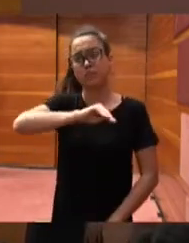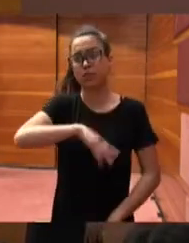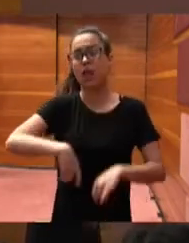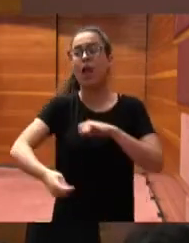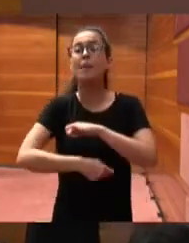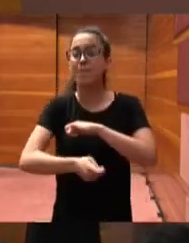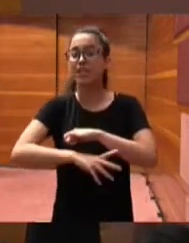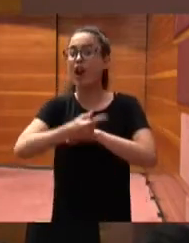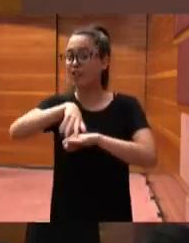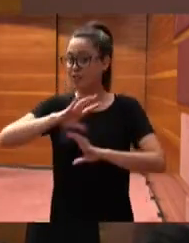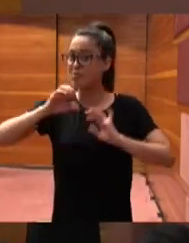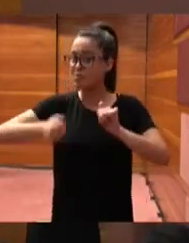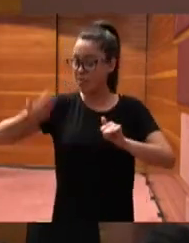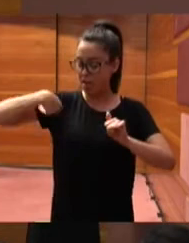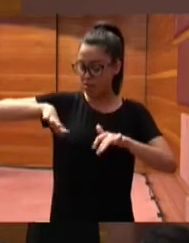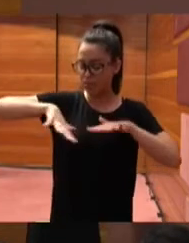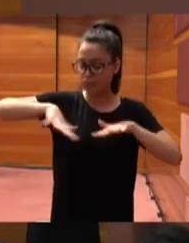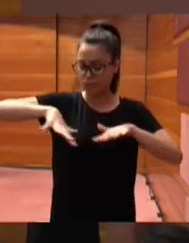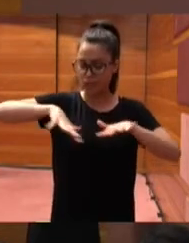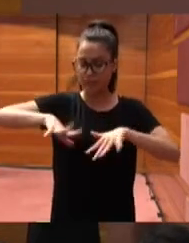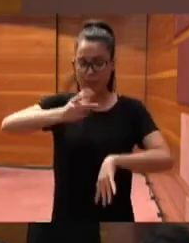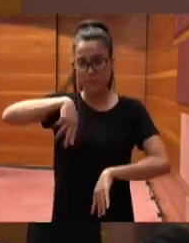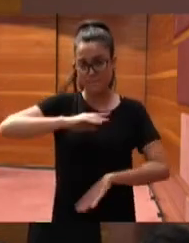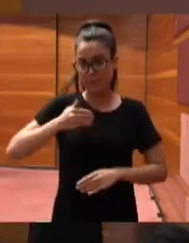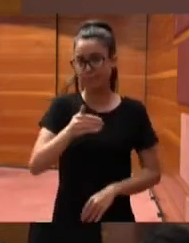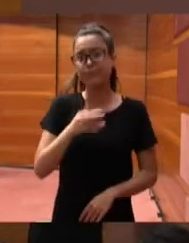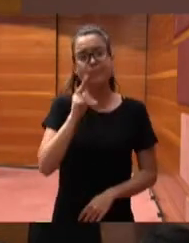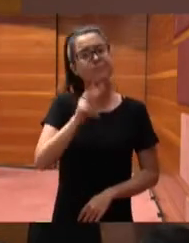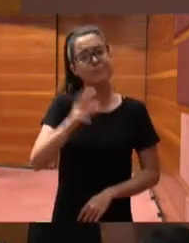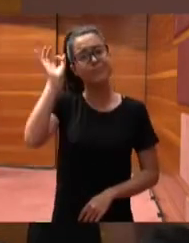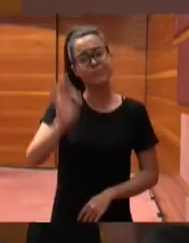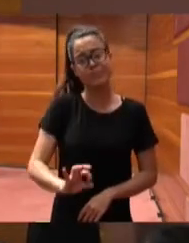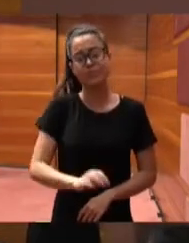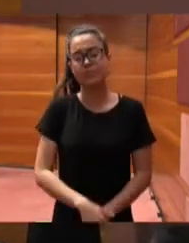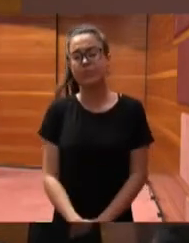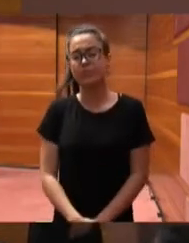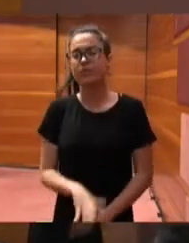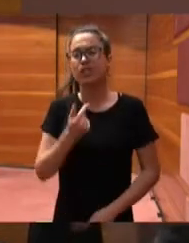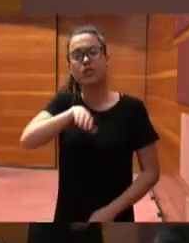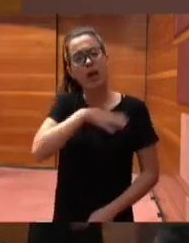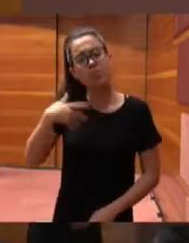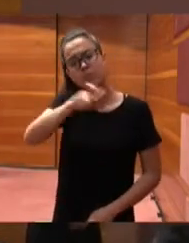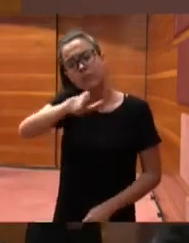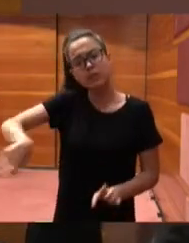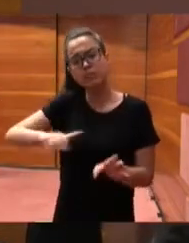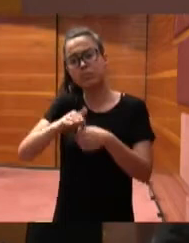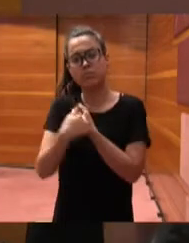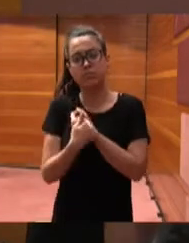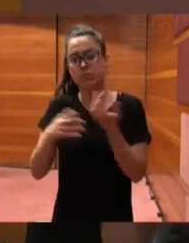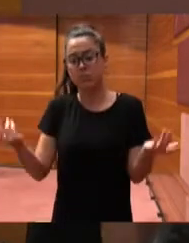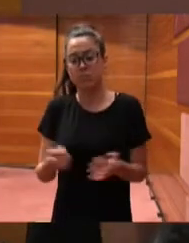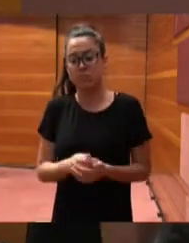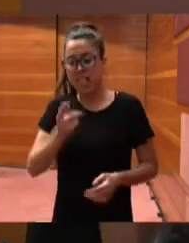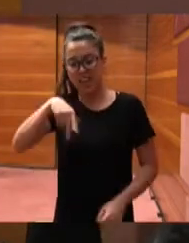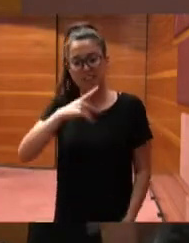poder llegar a esto. Pero es verdad, esto es ahora mismo para mí lo acuciante. Llamamos a la gente a participar cuando no sabe ni siquiera cómo han